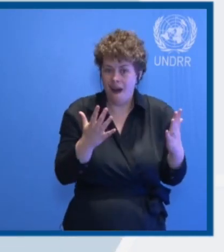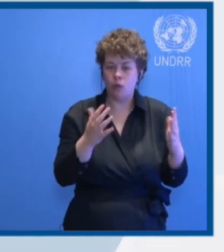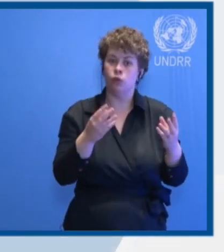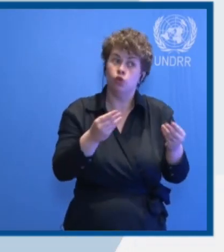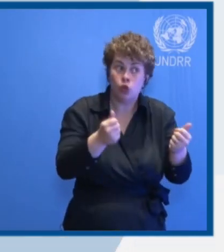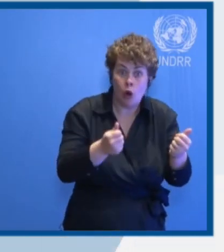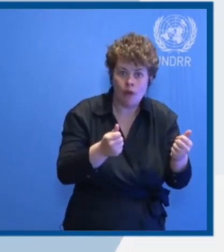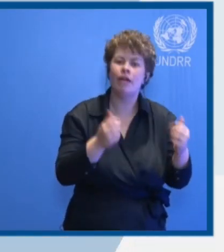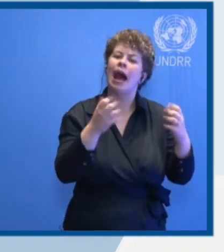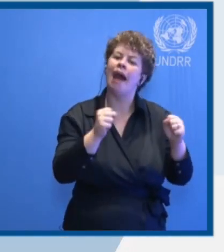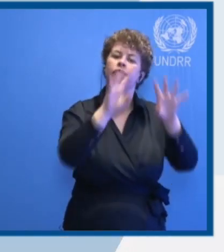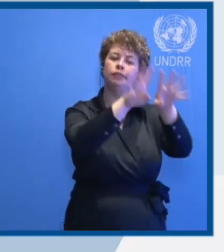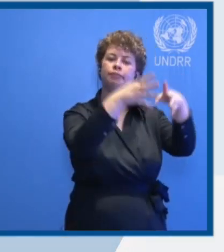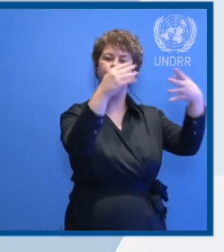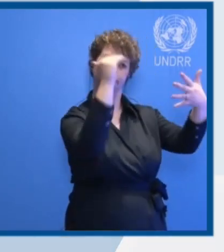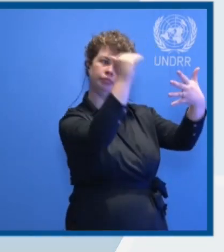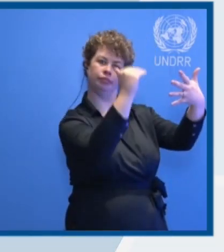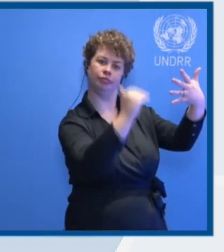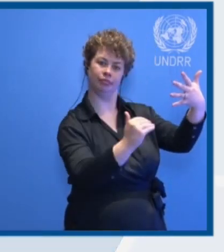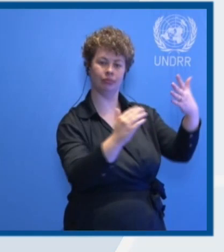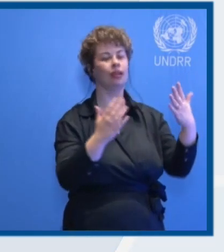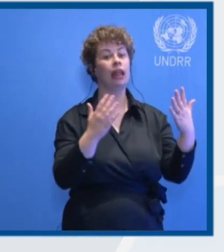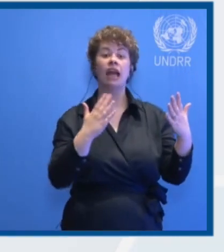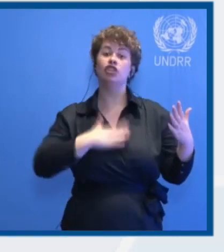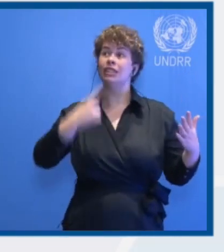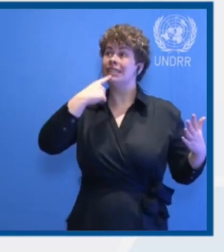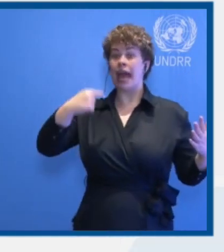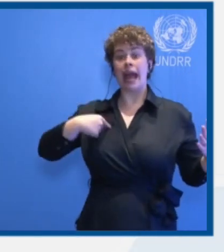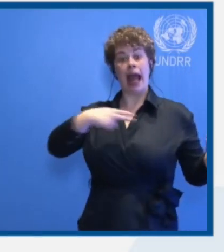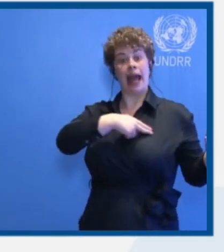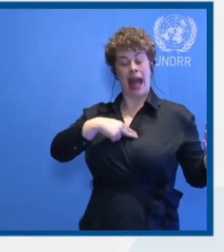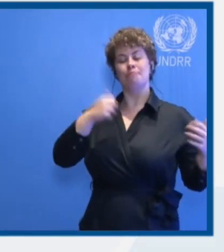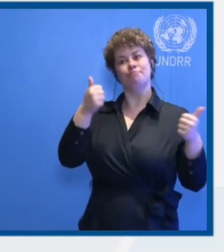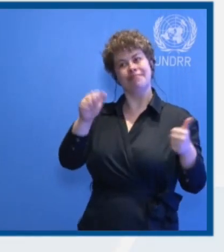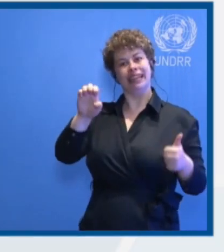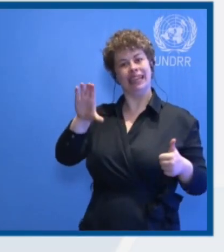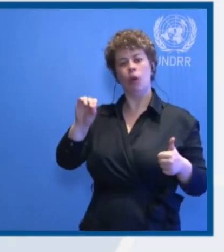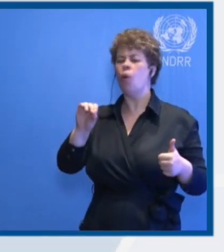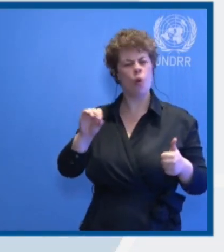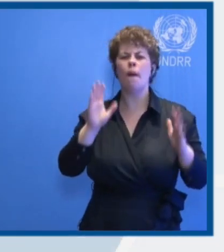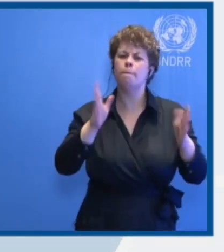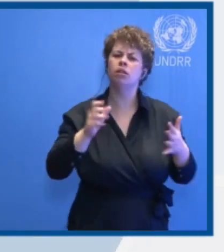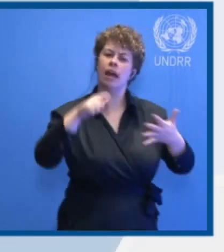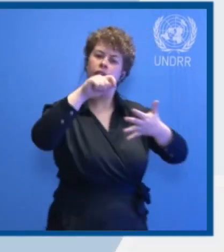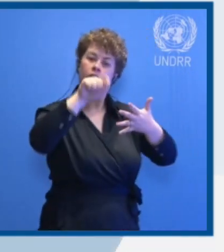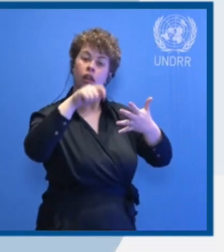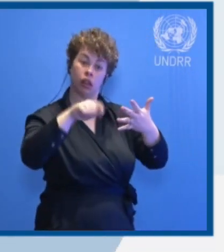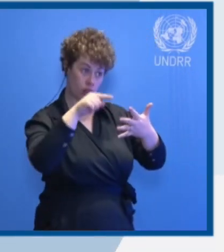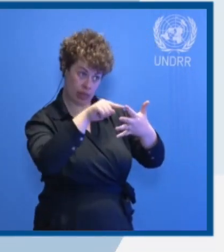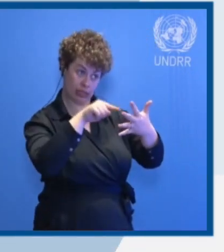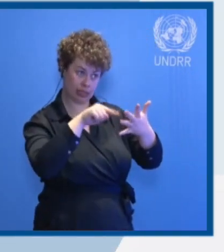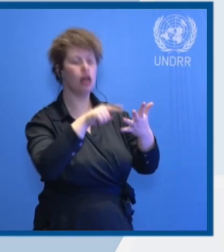verde, pero sobre todo esta clasificación permite garantizar y dar seguimiento a los recursos que se asignan y por eso es un